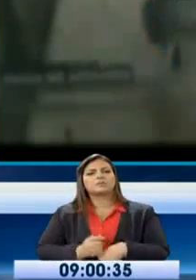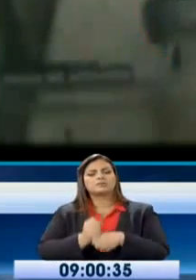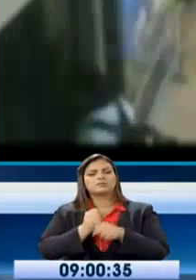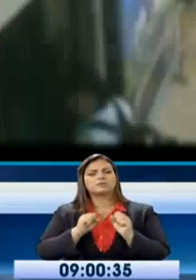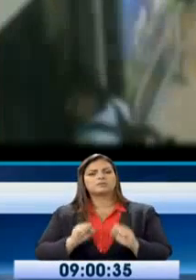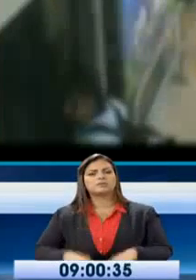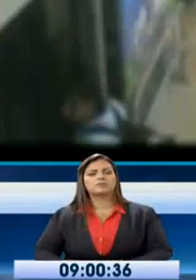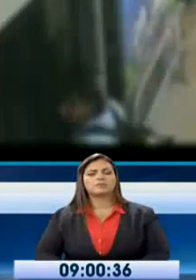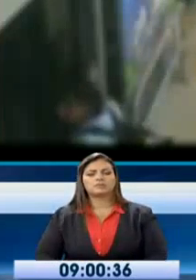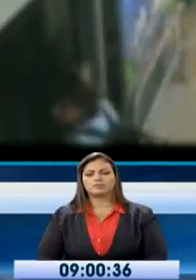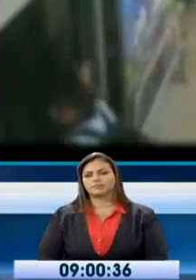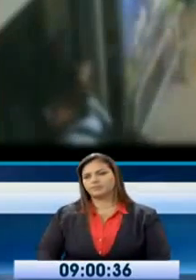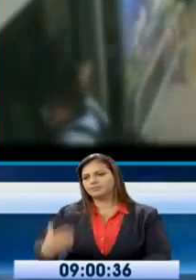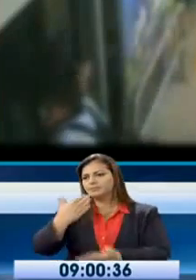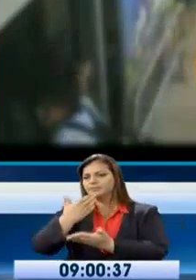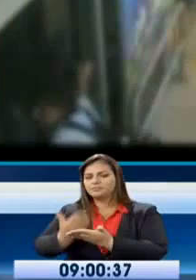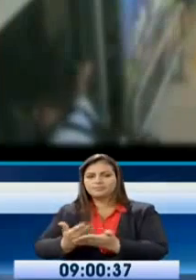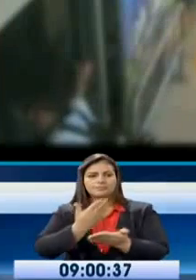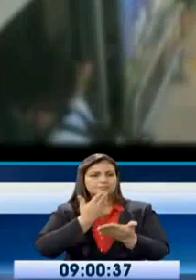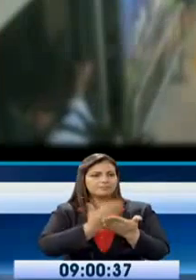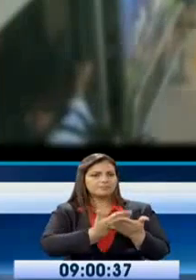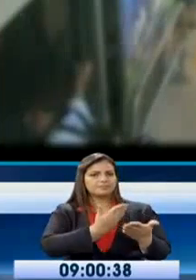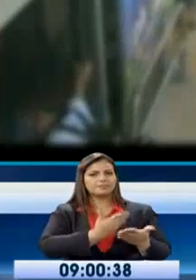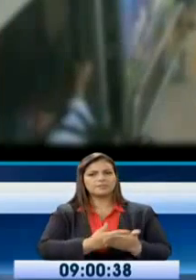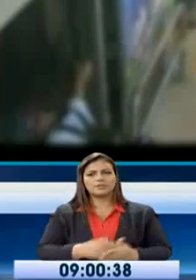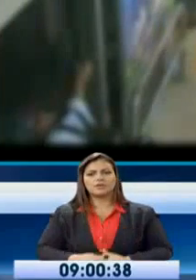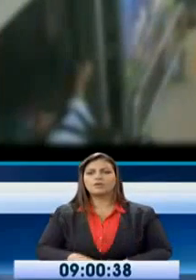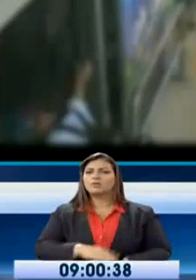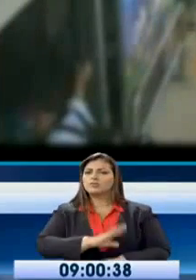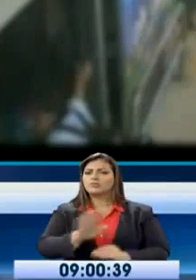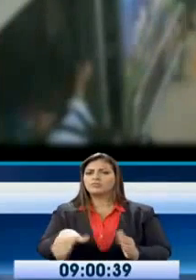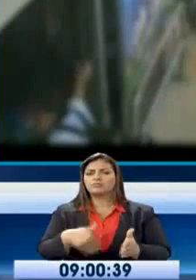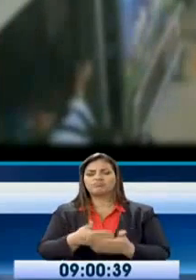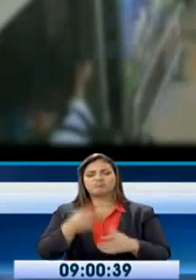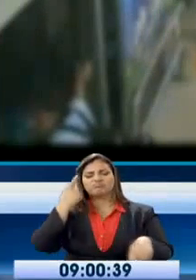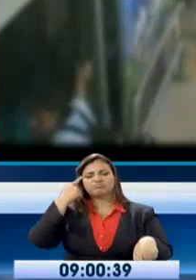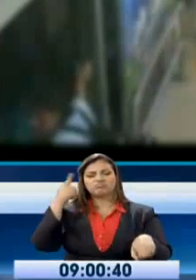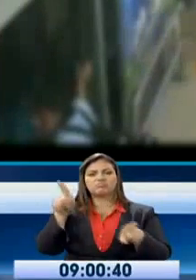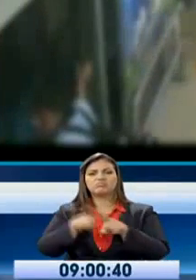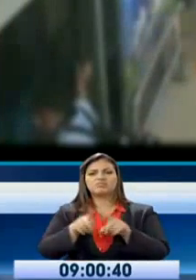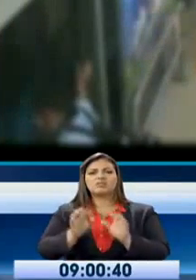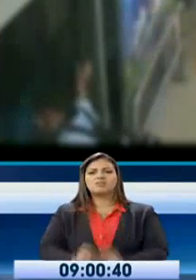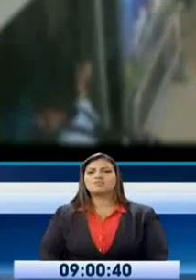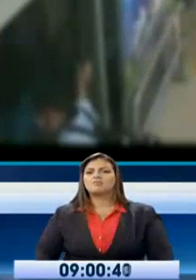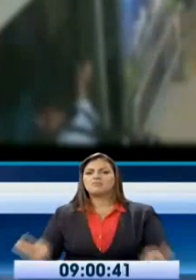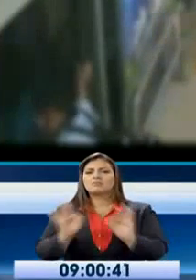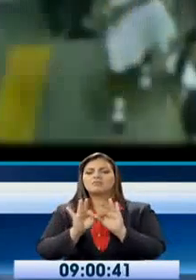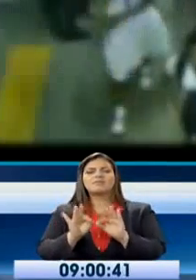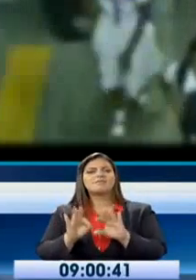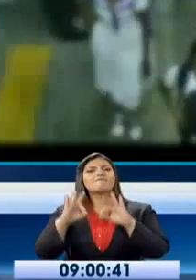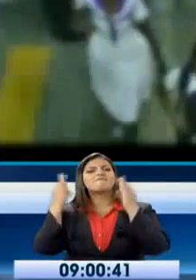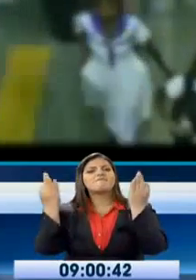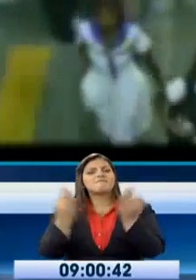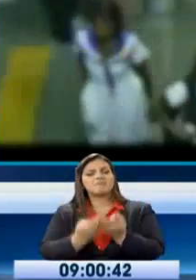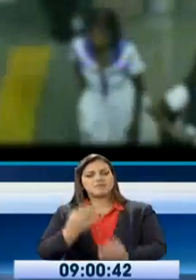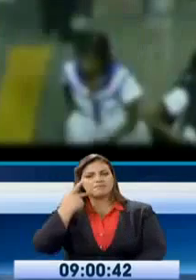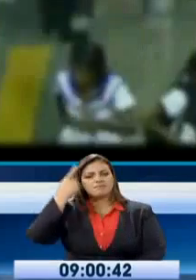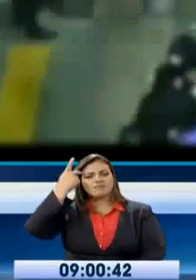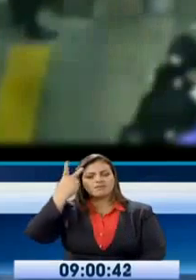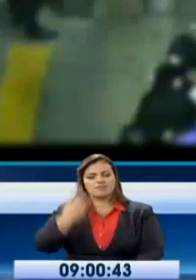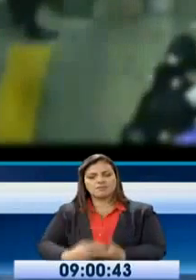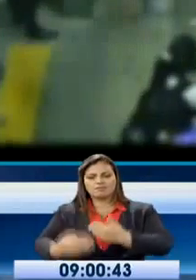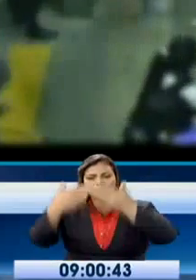Bueno, todos coinciden en eso. La educación empieza en el hogar y que allí es donde se debe